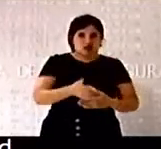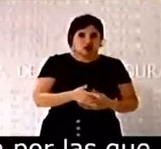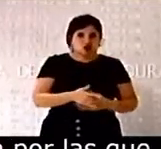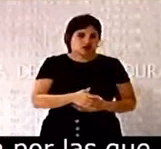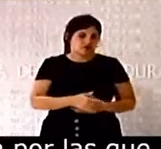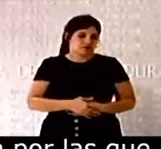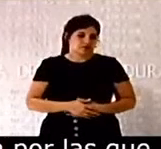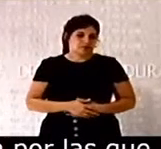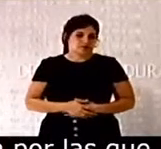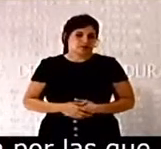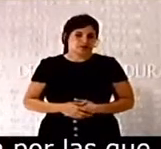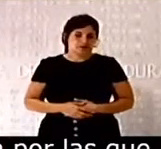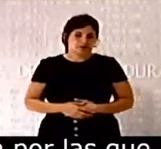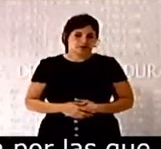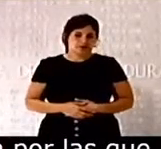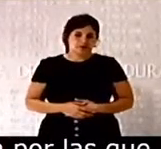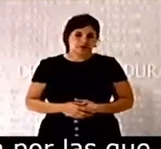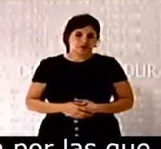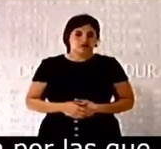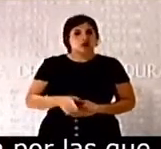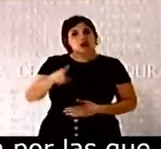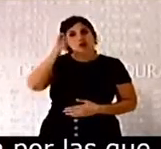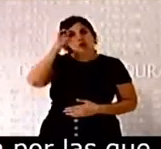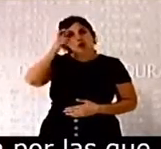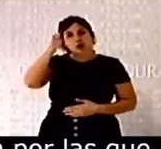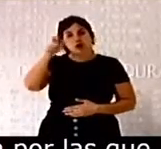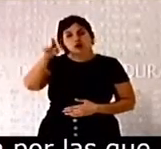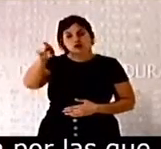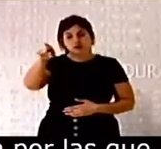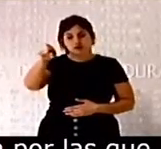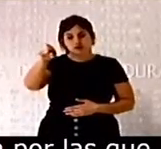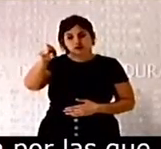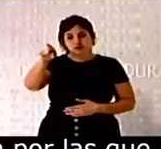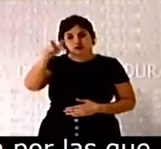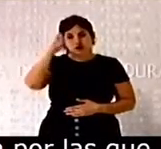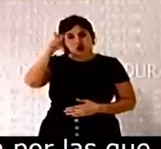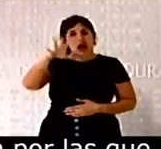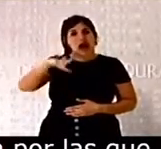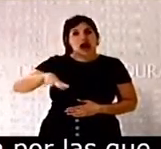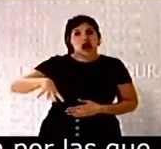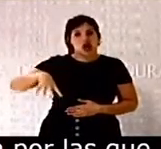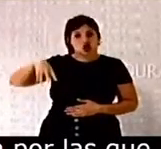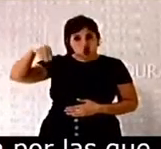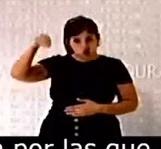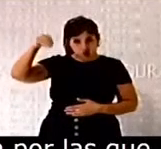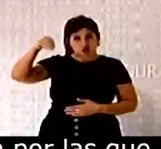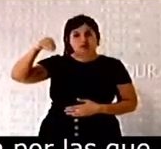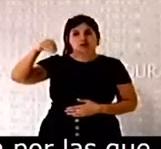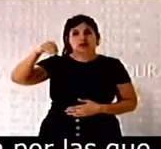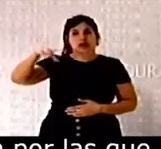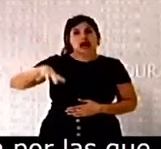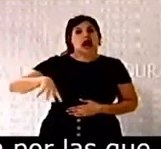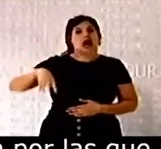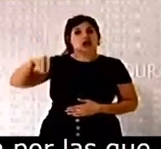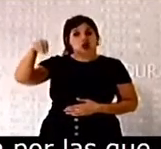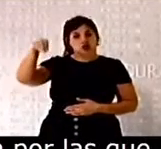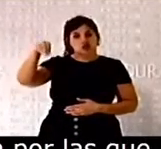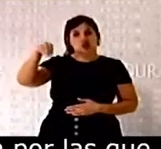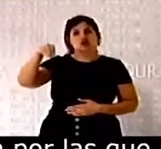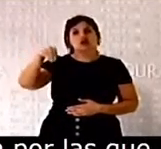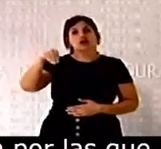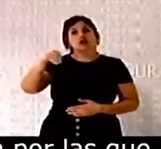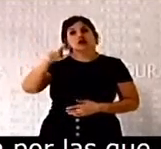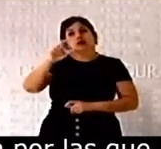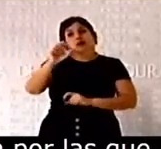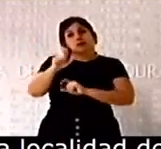pasada. La localidad de Arroyo de San Serván tiene una